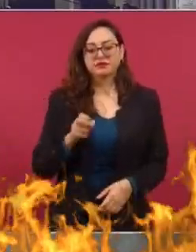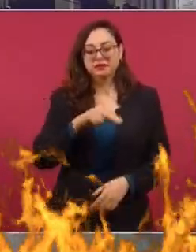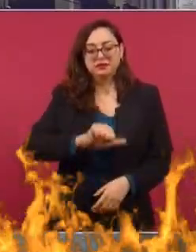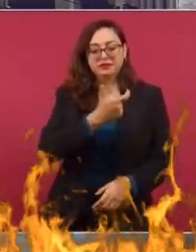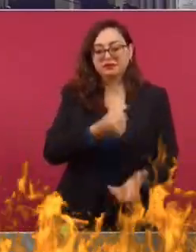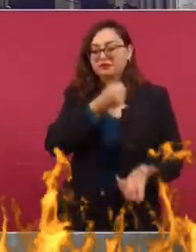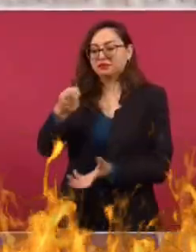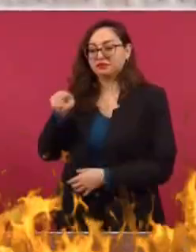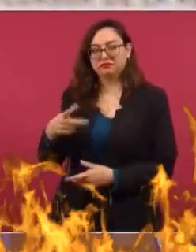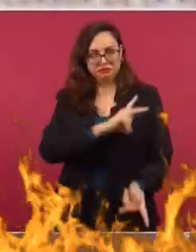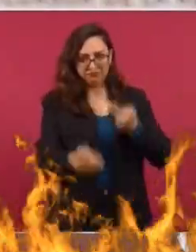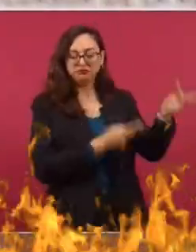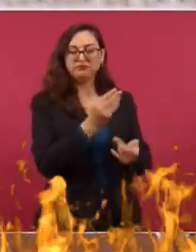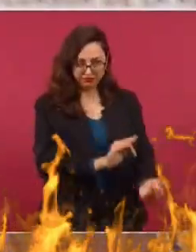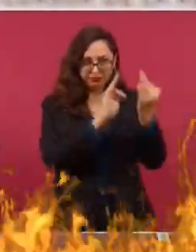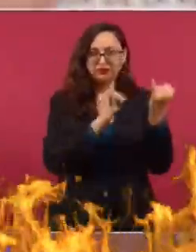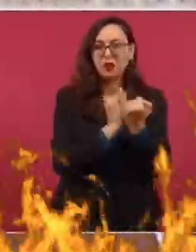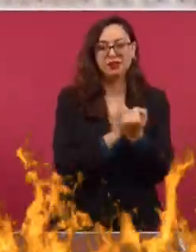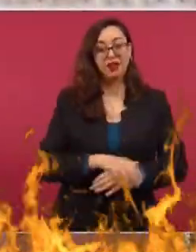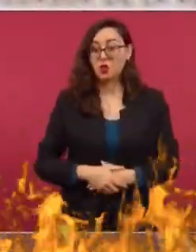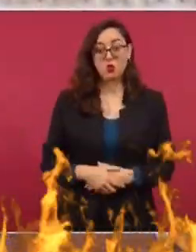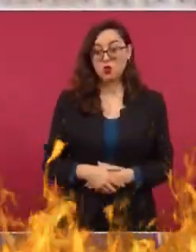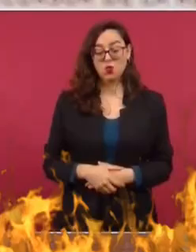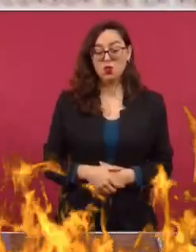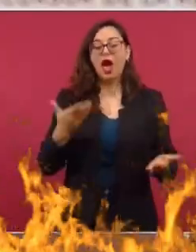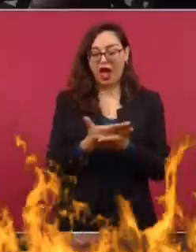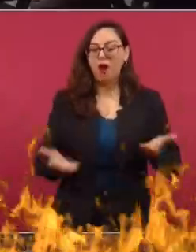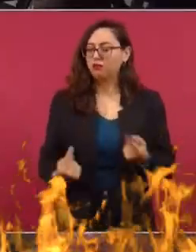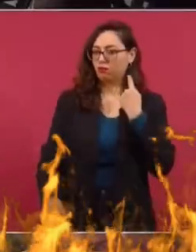modo que hicieran esos cuestionamientos. ¿Y cómo cambiaron?